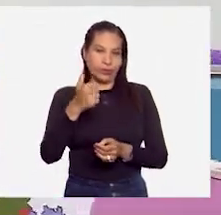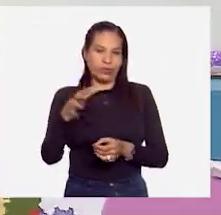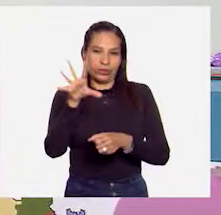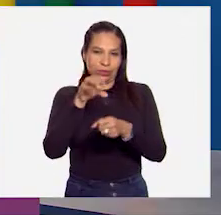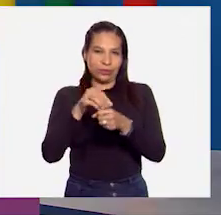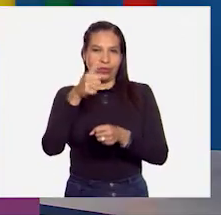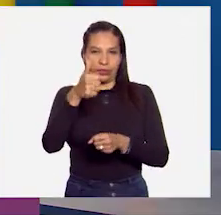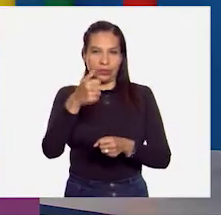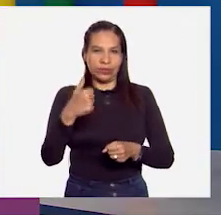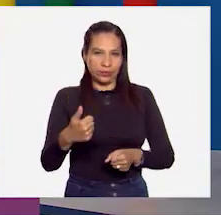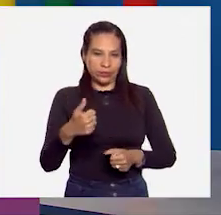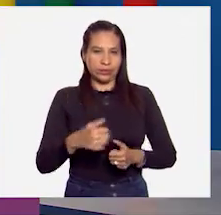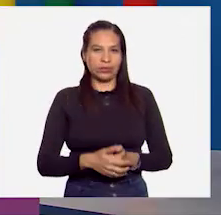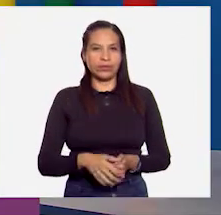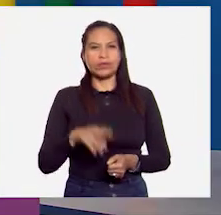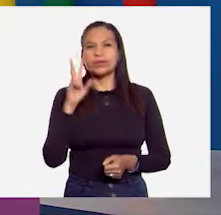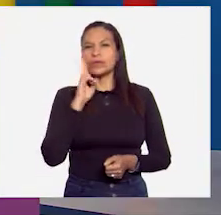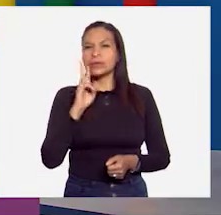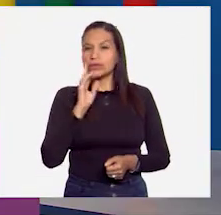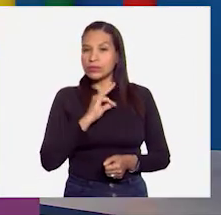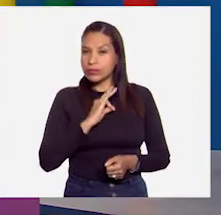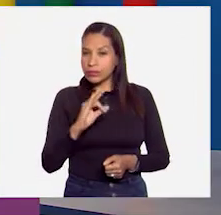alguna manera de hacer una comprobación?